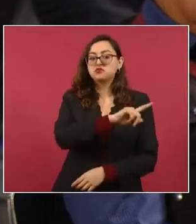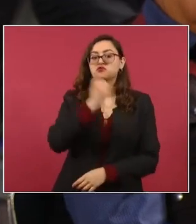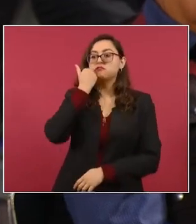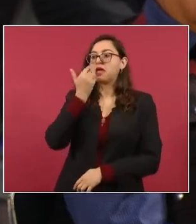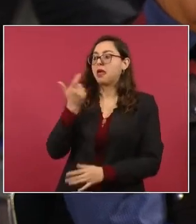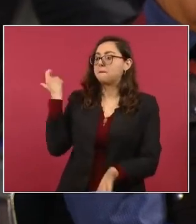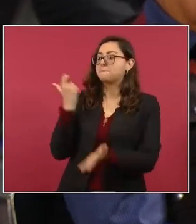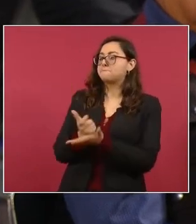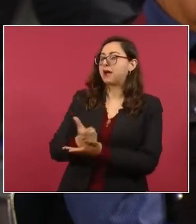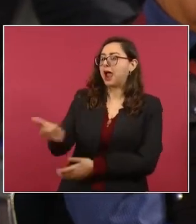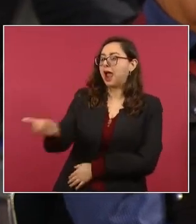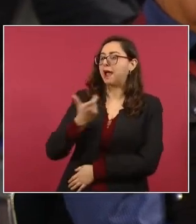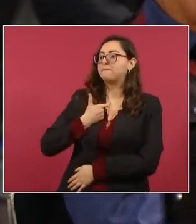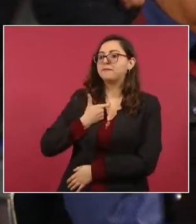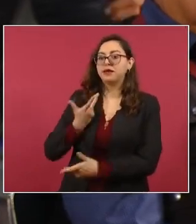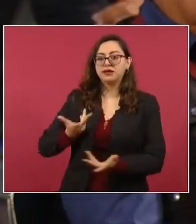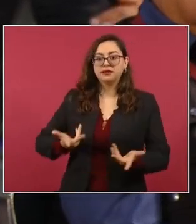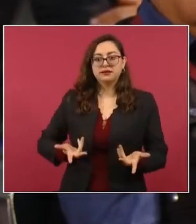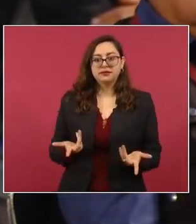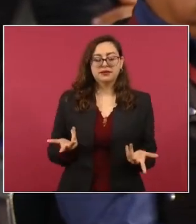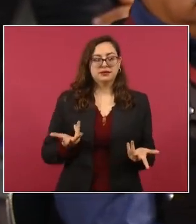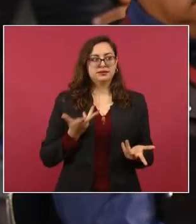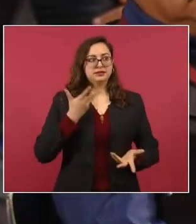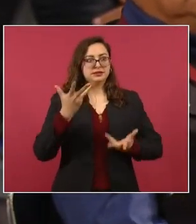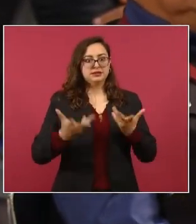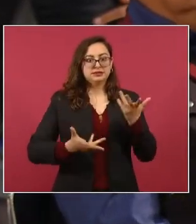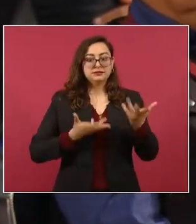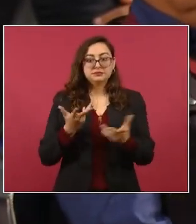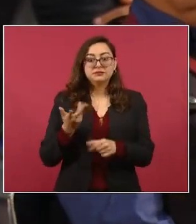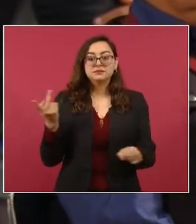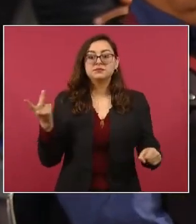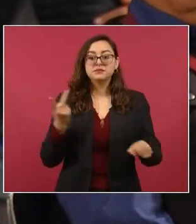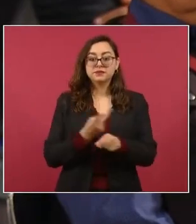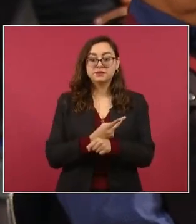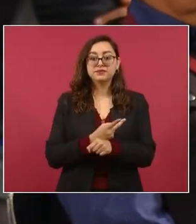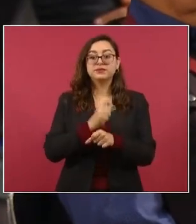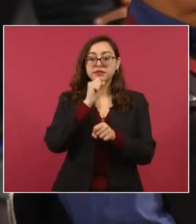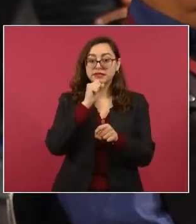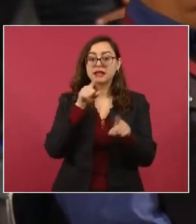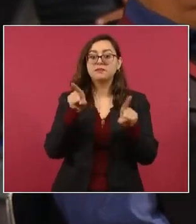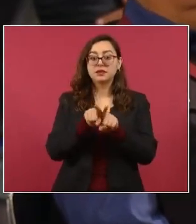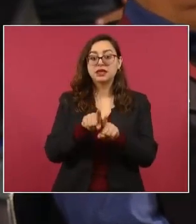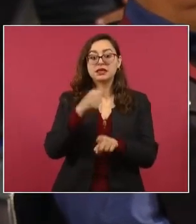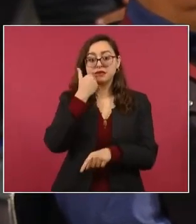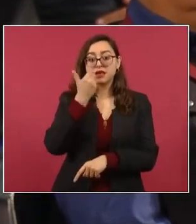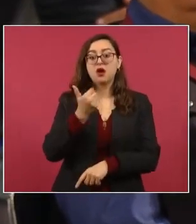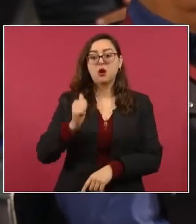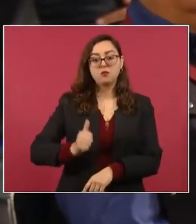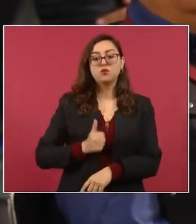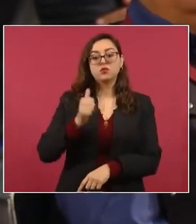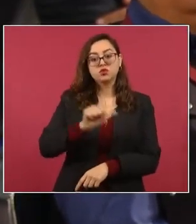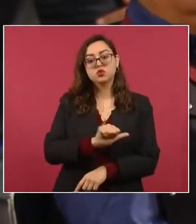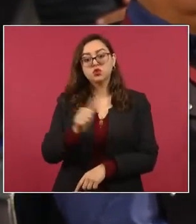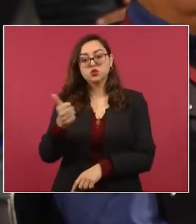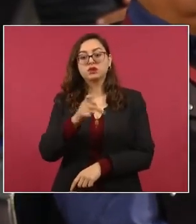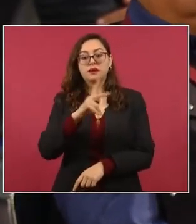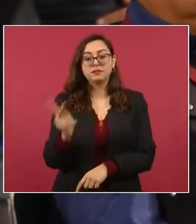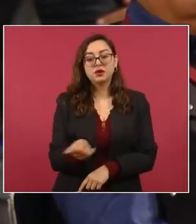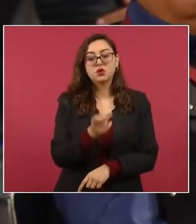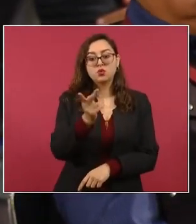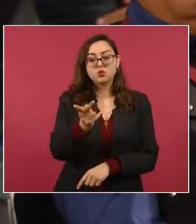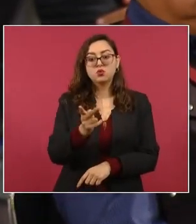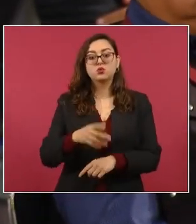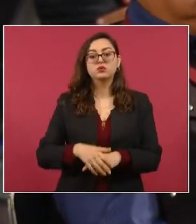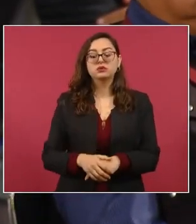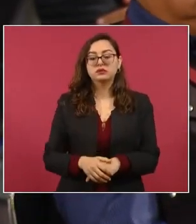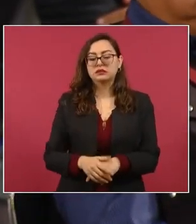la representante de la empresa. Y bueno, pues también aprovechar para preguntarle, Sobre este tema tan delicado